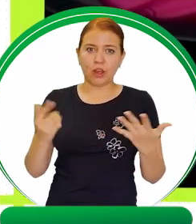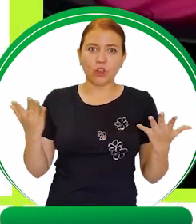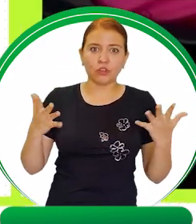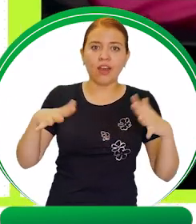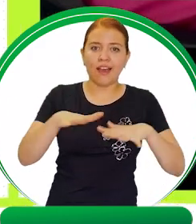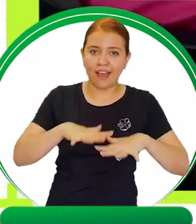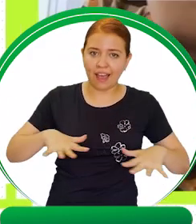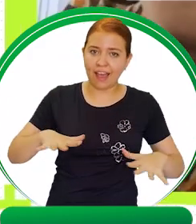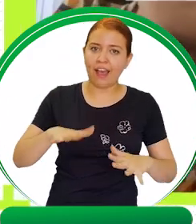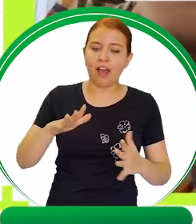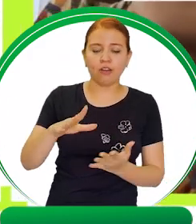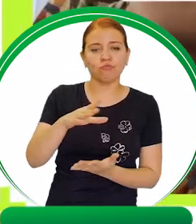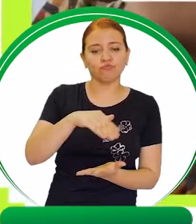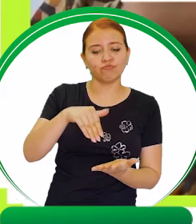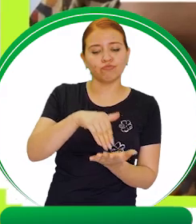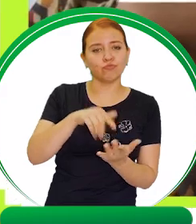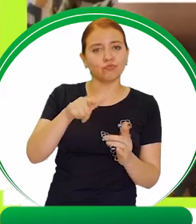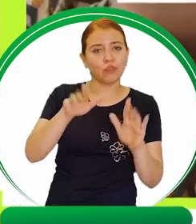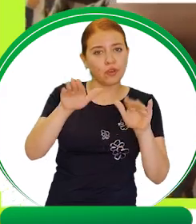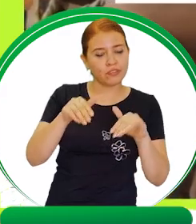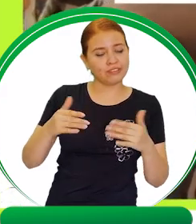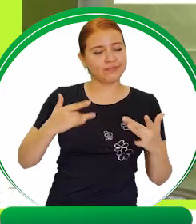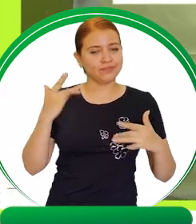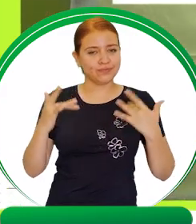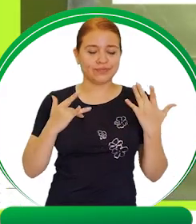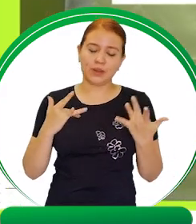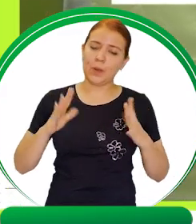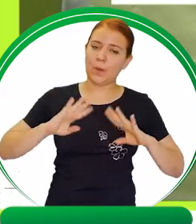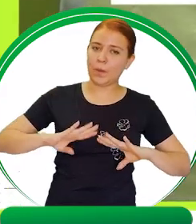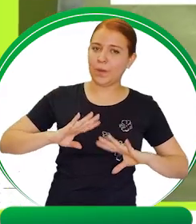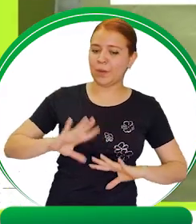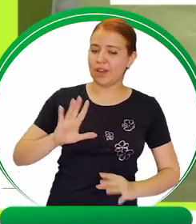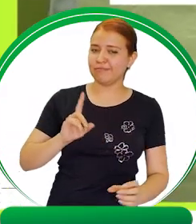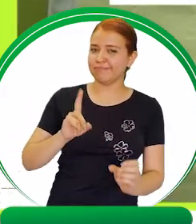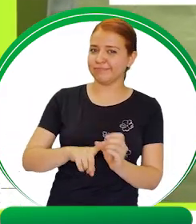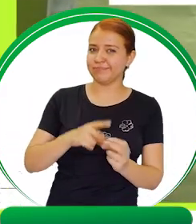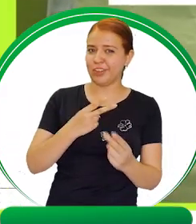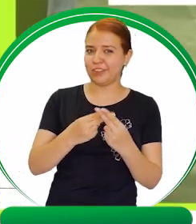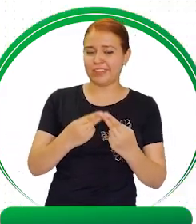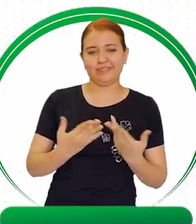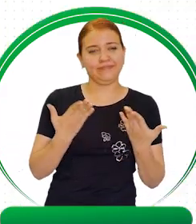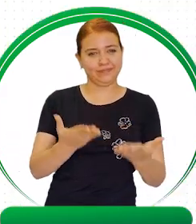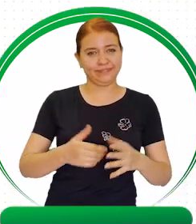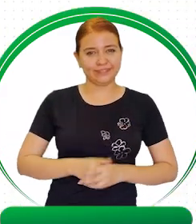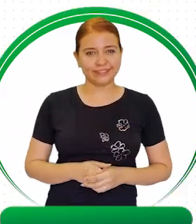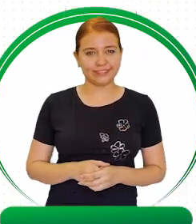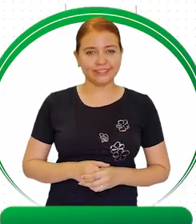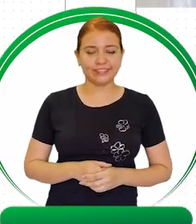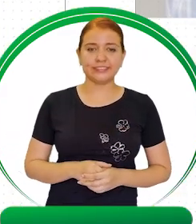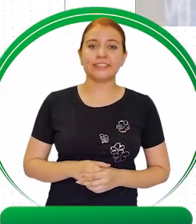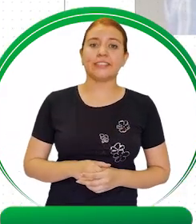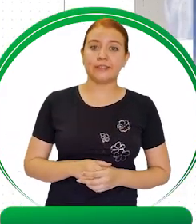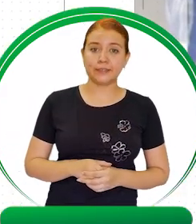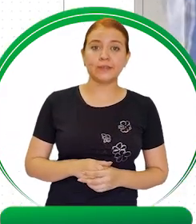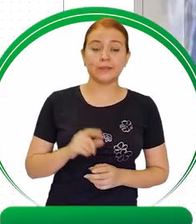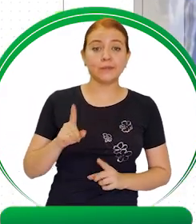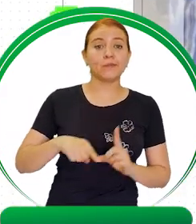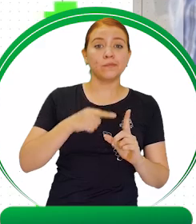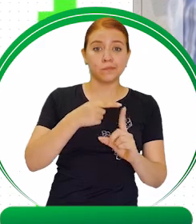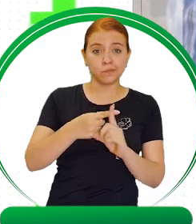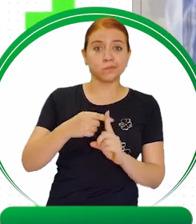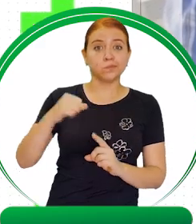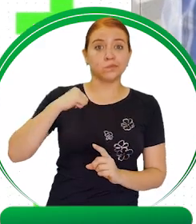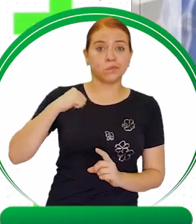lugar para que disfrutes de la comodidad y eficiencia que Confenalco Tolima te ofrece. Además, aquí contamos con un punto